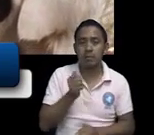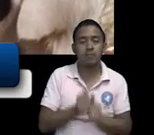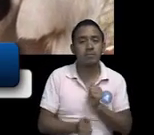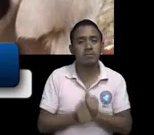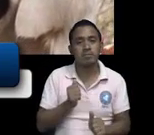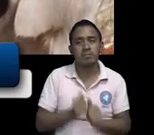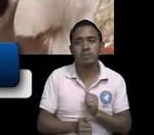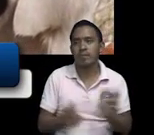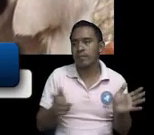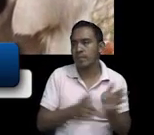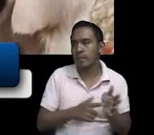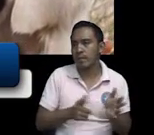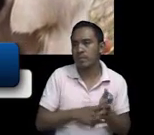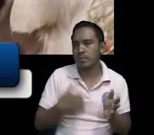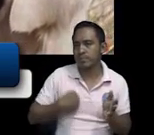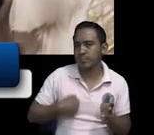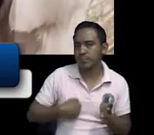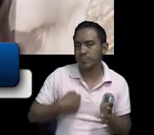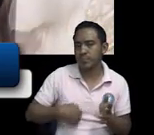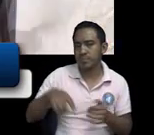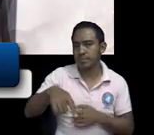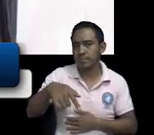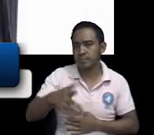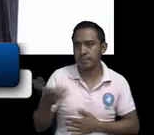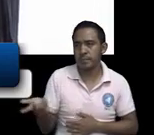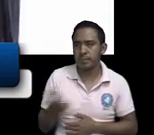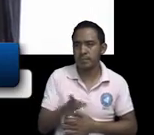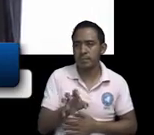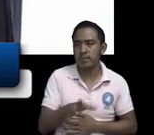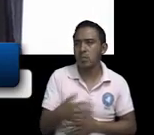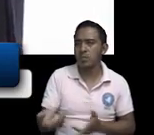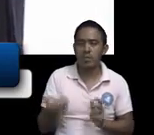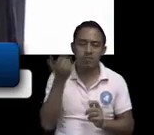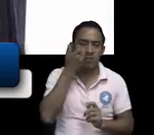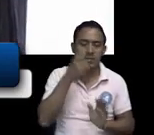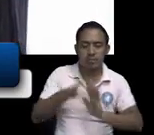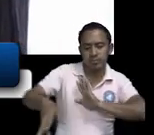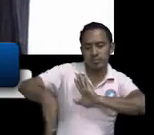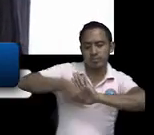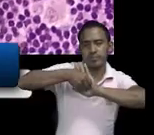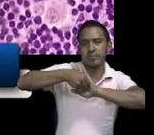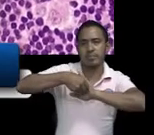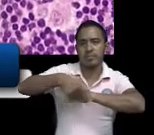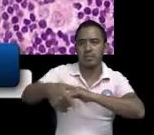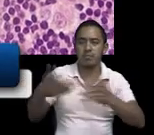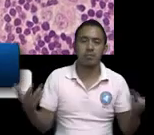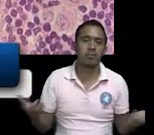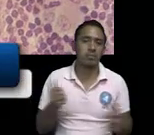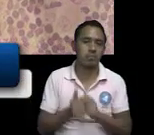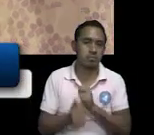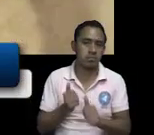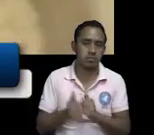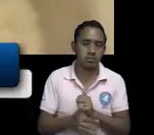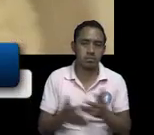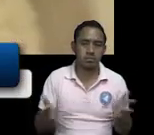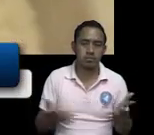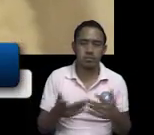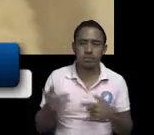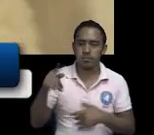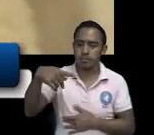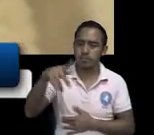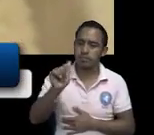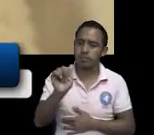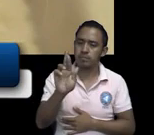por ejemplo, la heces de estos animales. ¿Qué tipo de enfermedades nos pueden transmitir? Obviamente que los